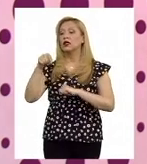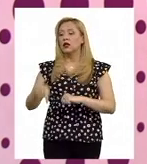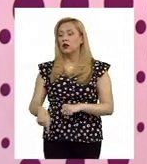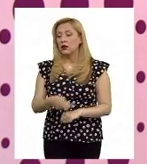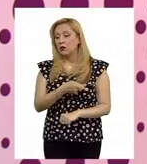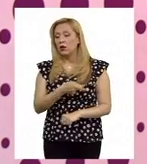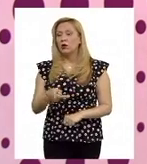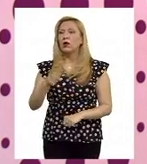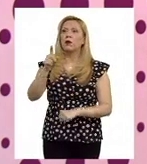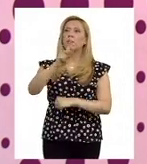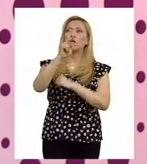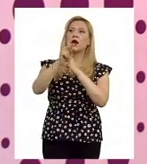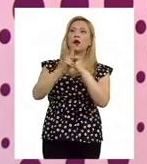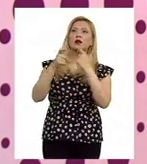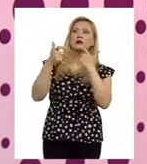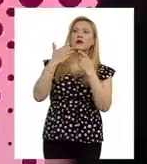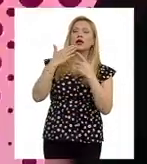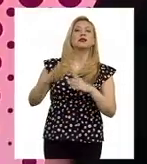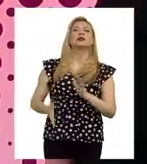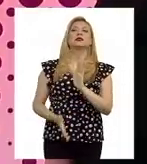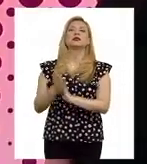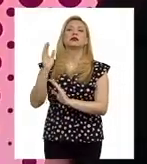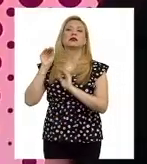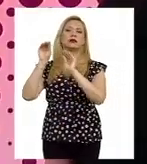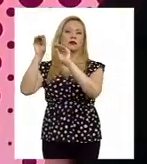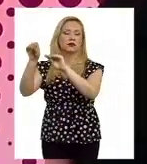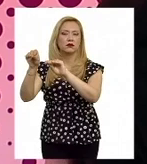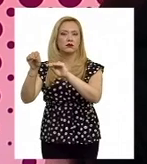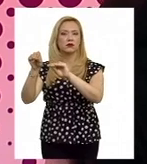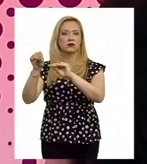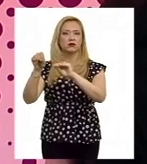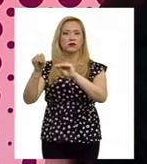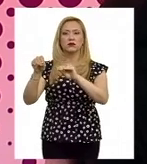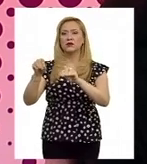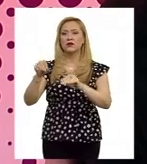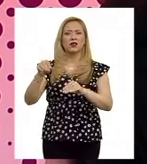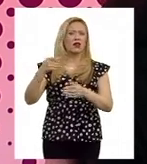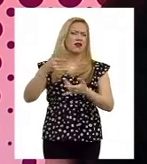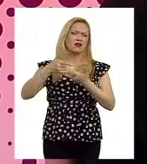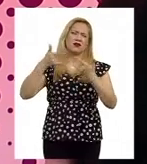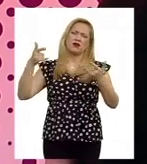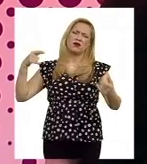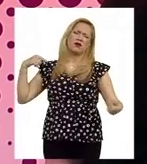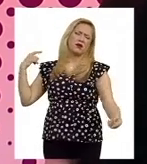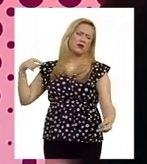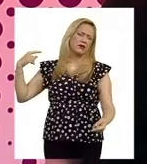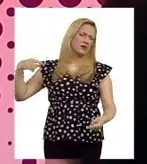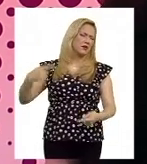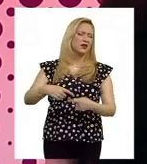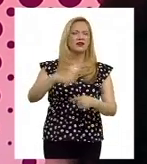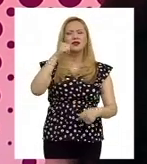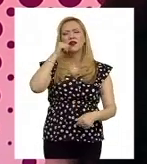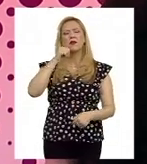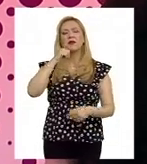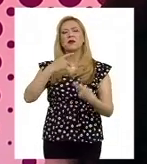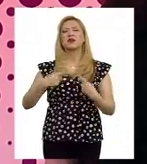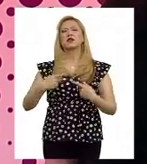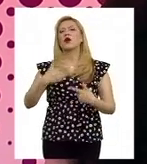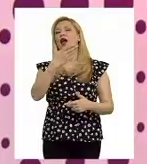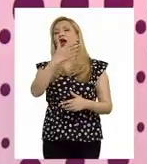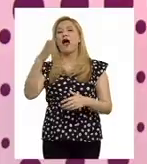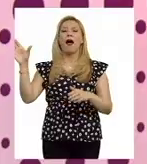fenómeno reciente, o sea, desde toda la vida ha habido migraciones hacia centros urbanos o hacia